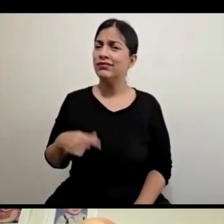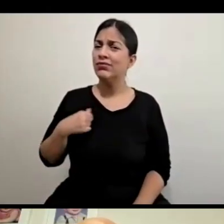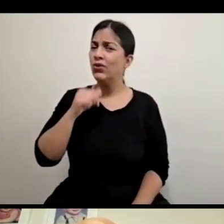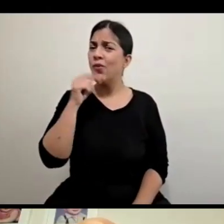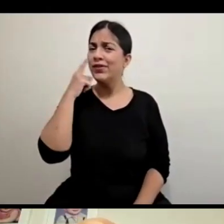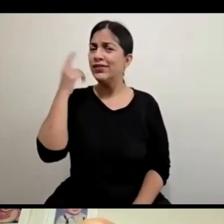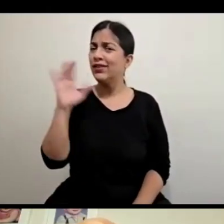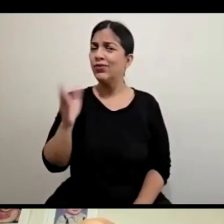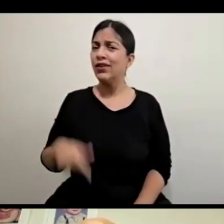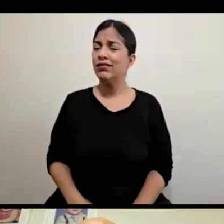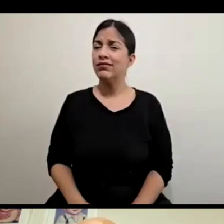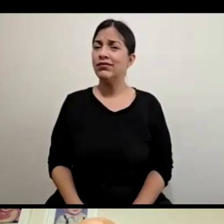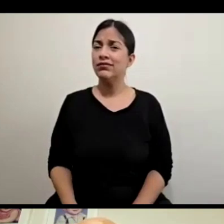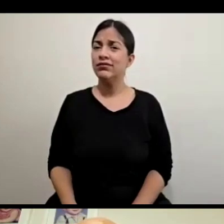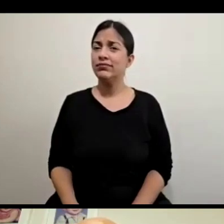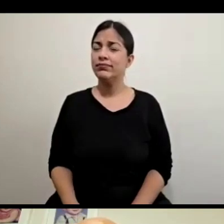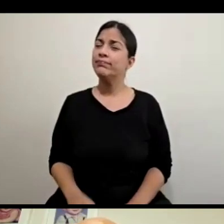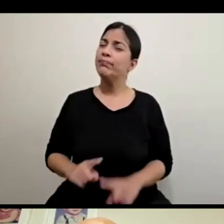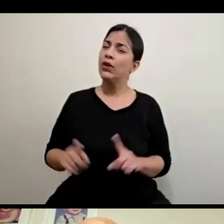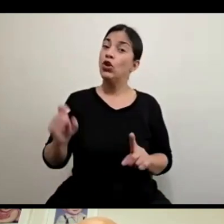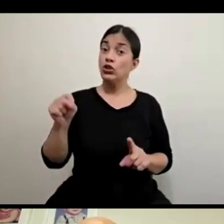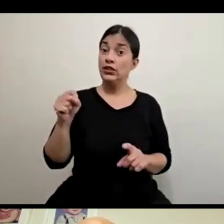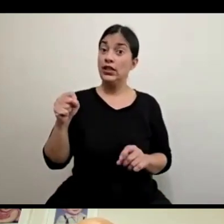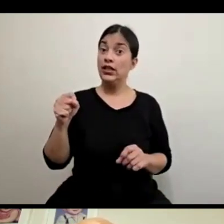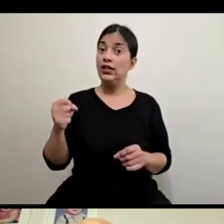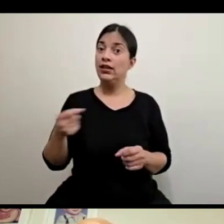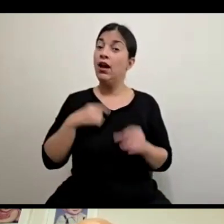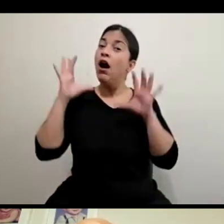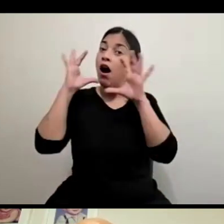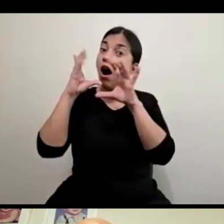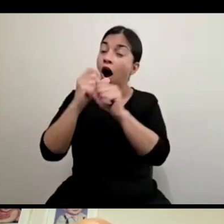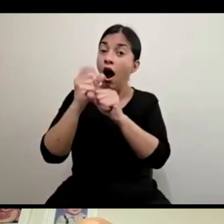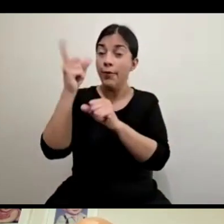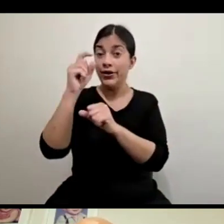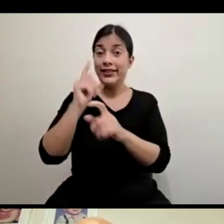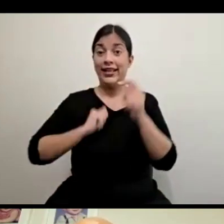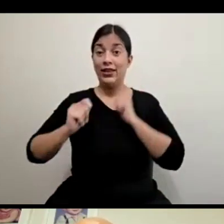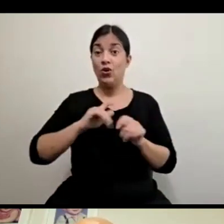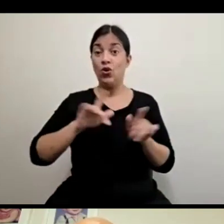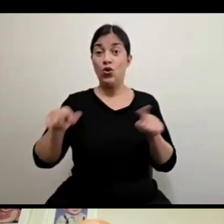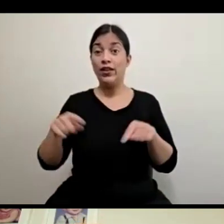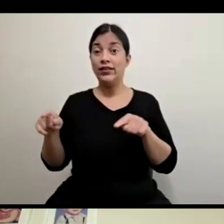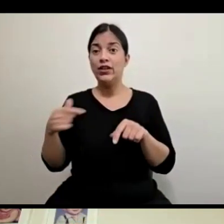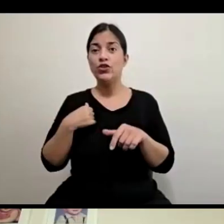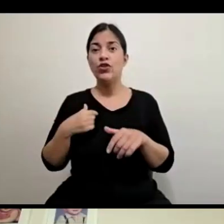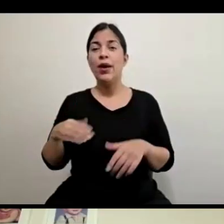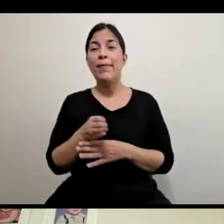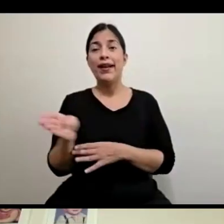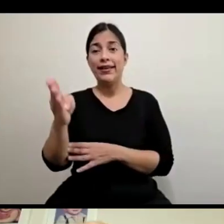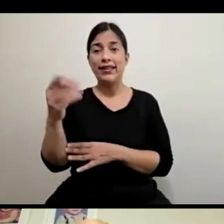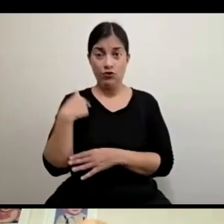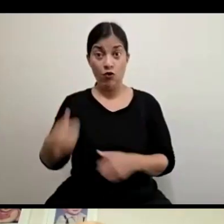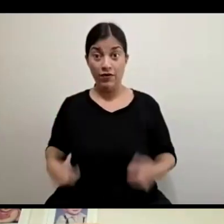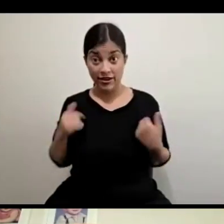nunca lo pensé. Aunque sí me impresionaba, porque el rodante fue a Barranquitas, yo vivo en Barranquitas, y